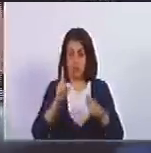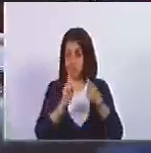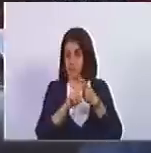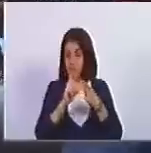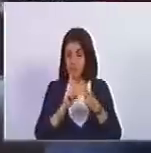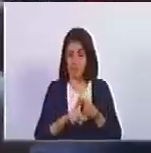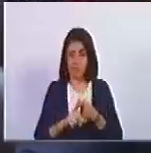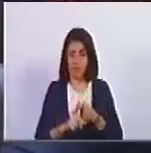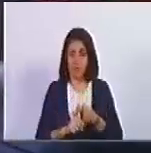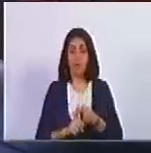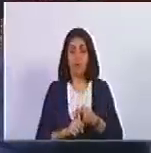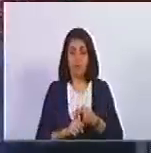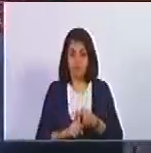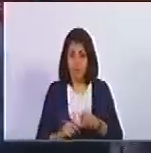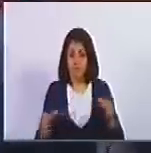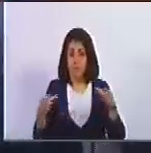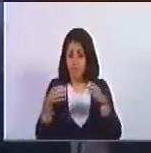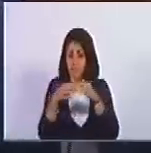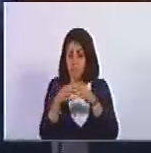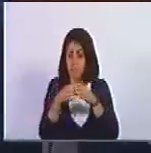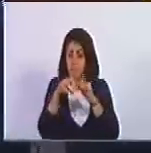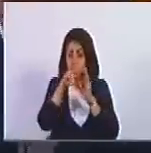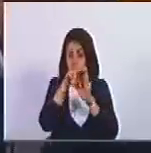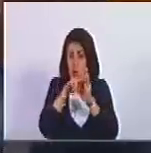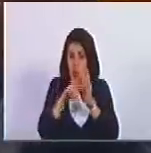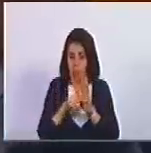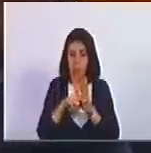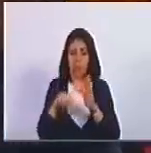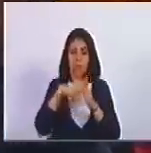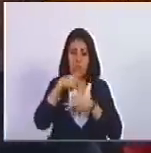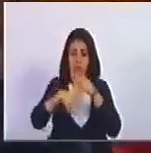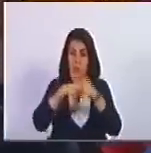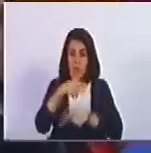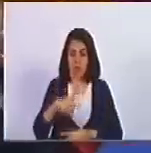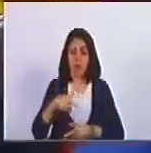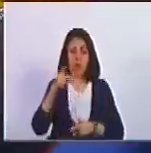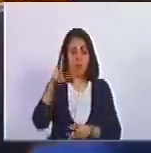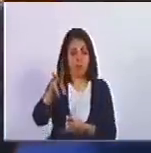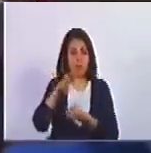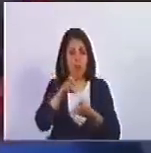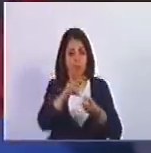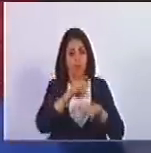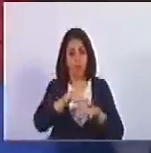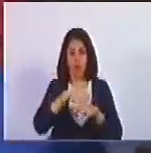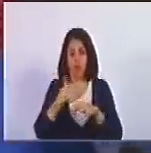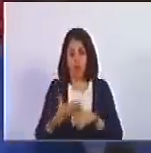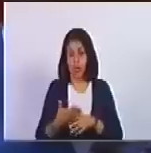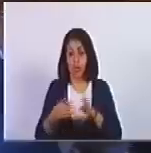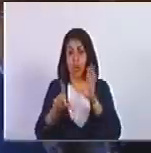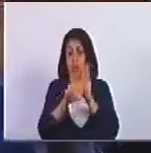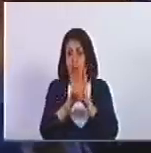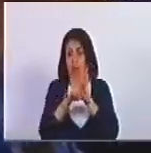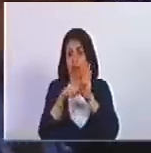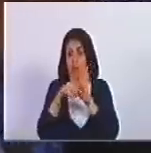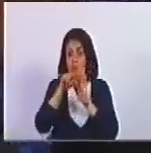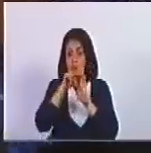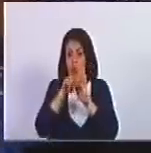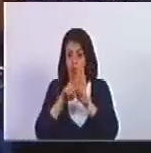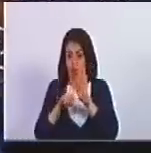1. Homogeneizar las normas y procedimientos tributarios en el marco de las disposiciones de esta